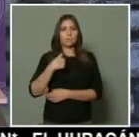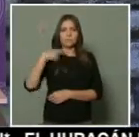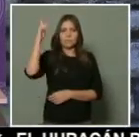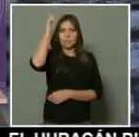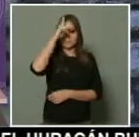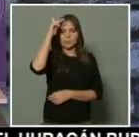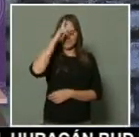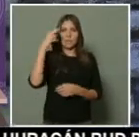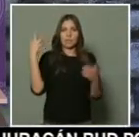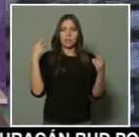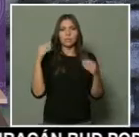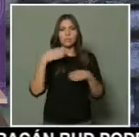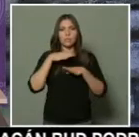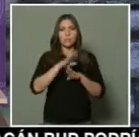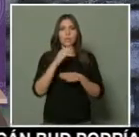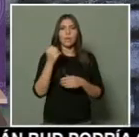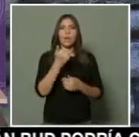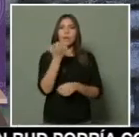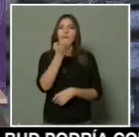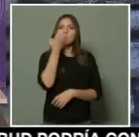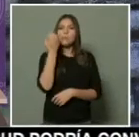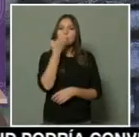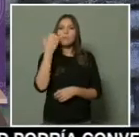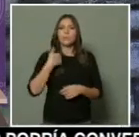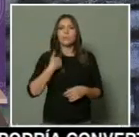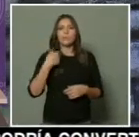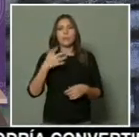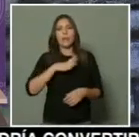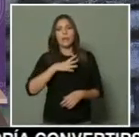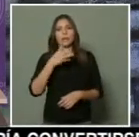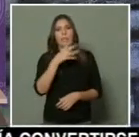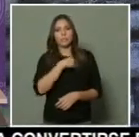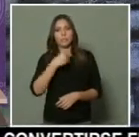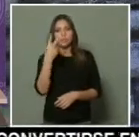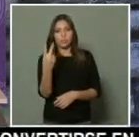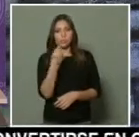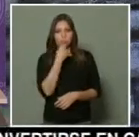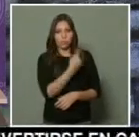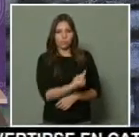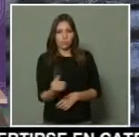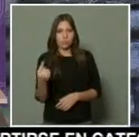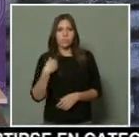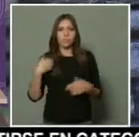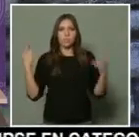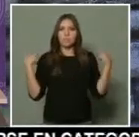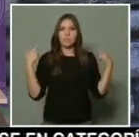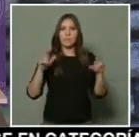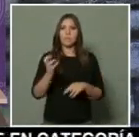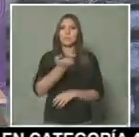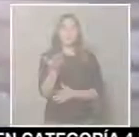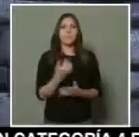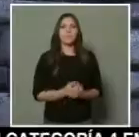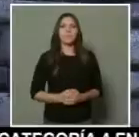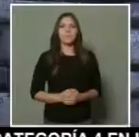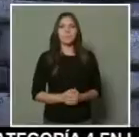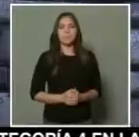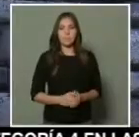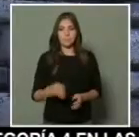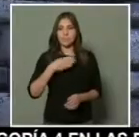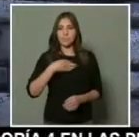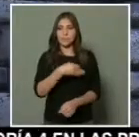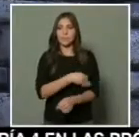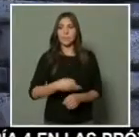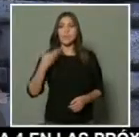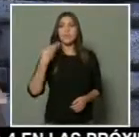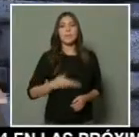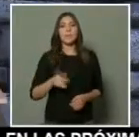por la no privatización del agua, así como que se establezcan mecanismos de control de saneamiento y nuevas tecnologías para su aprovechamiento. Por su parte, Patricia